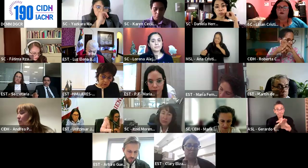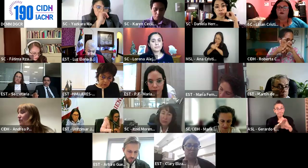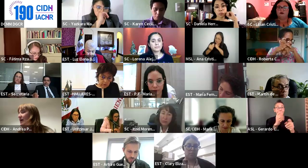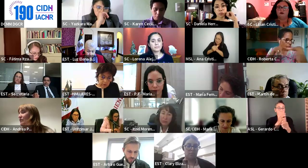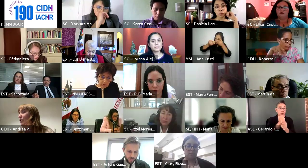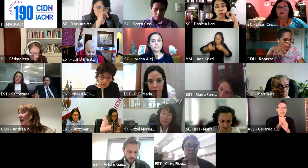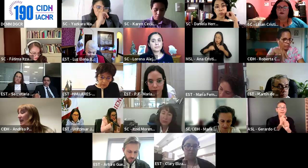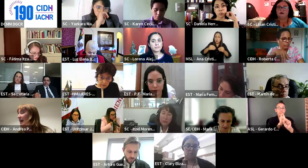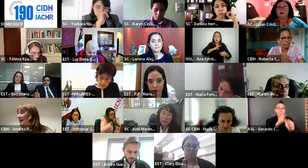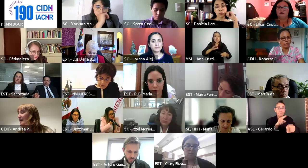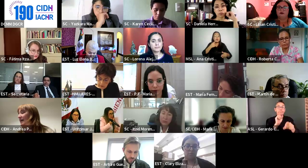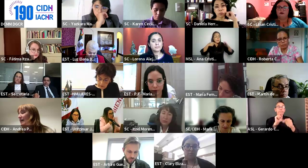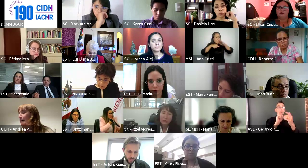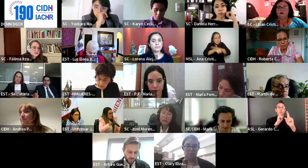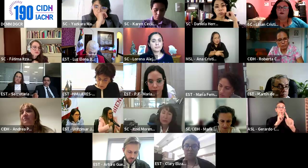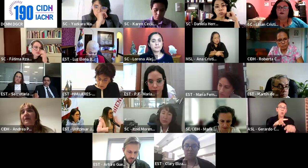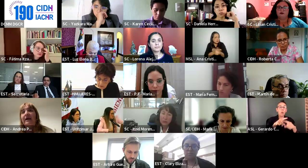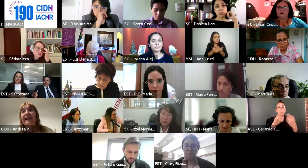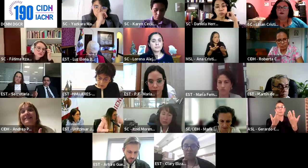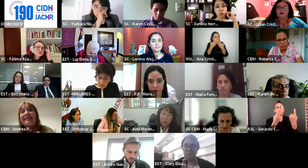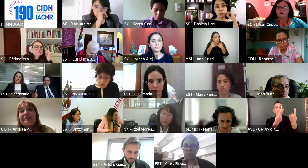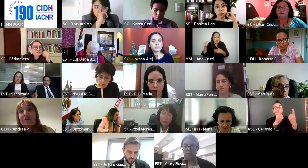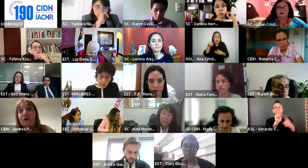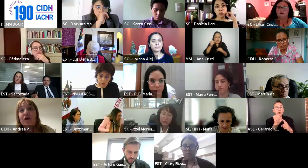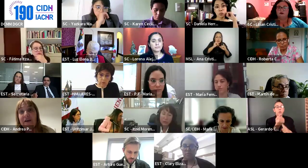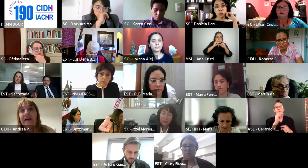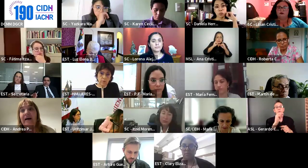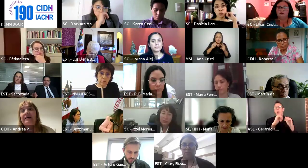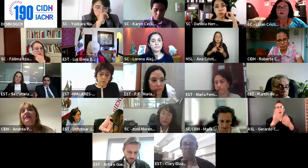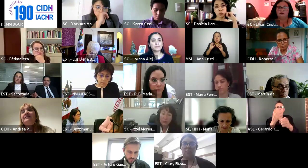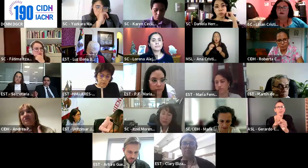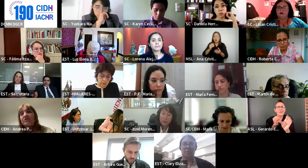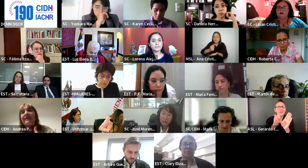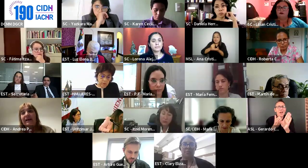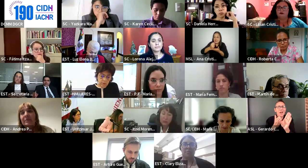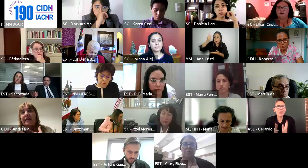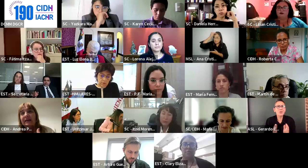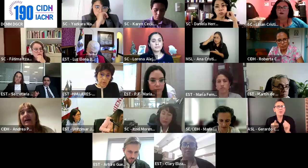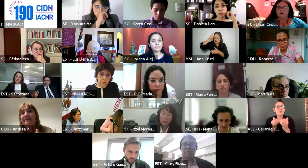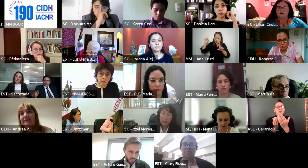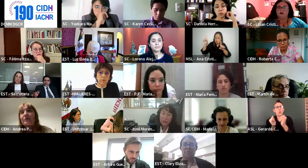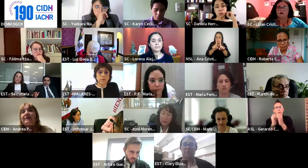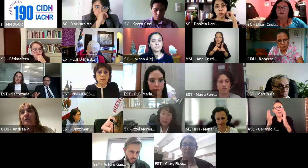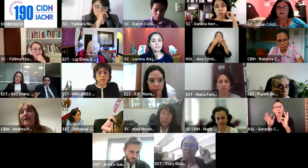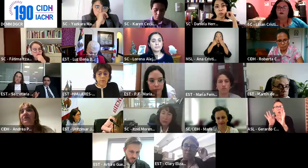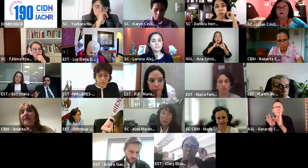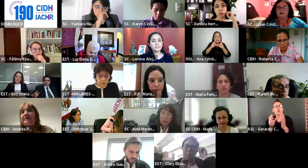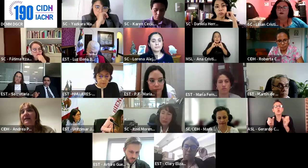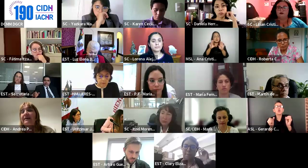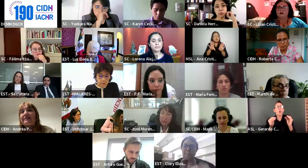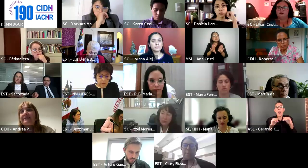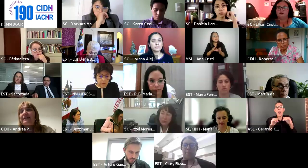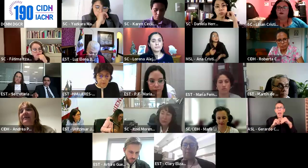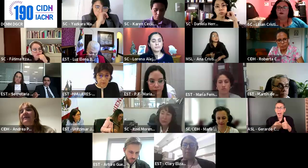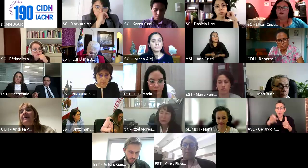las denuncias o a la asistencia psicológica. Y entonces, ¿de qué manera existe una articulación entre